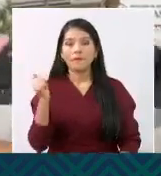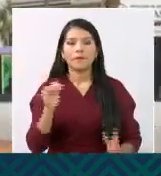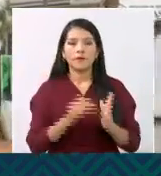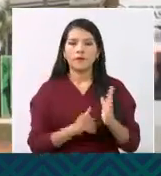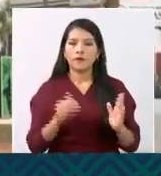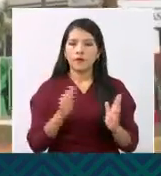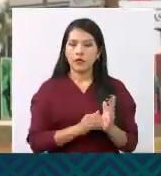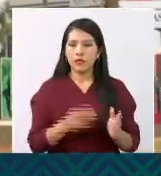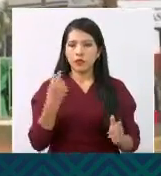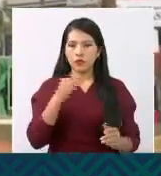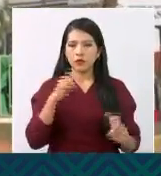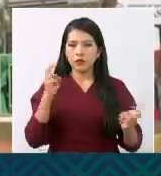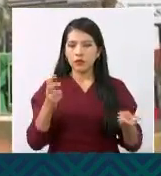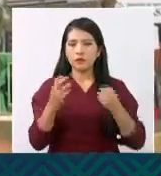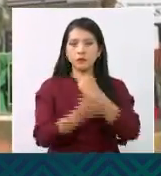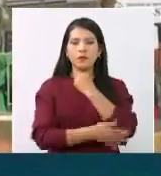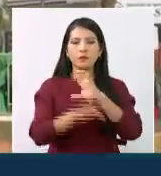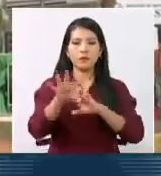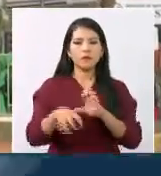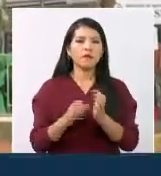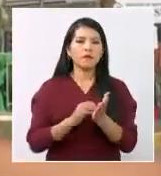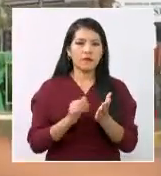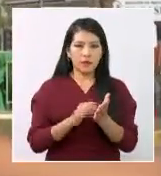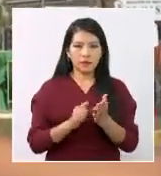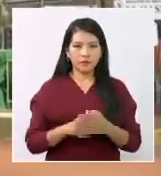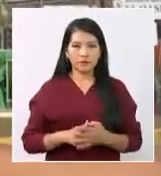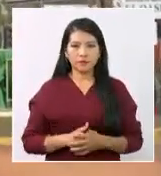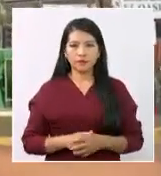esta práctica agropecuaria.